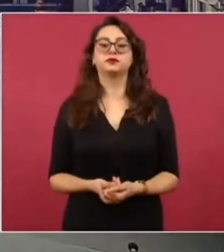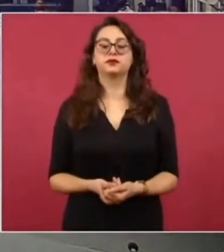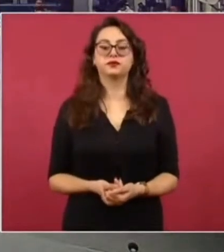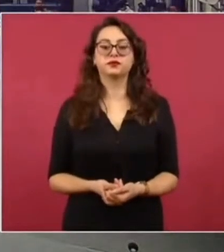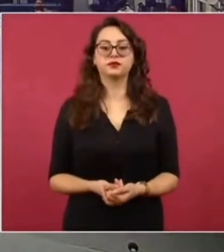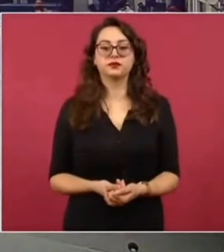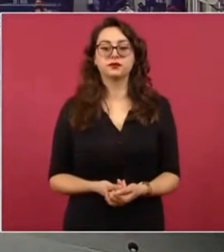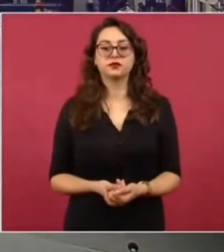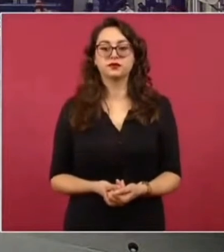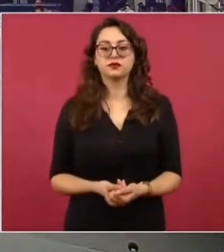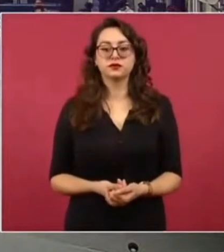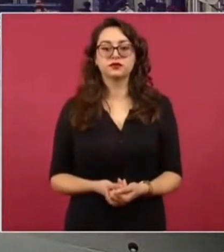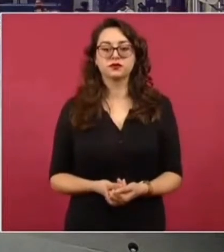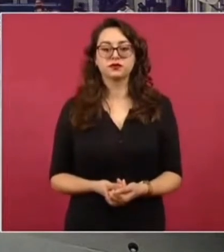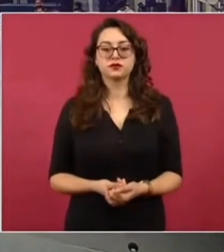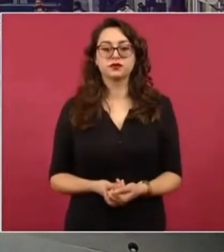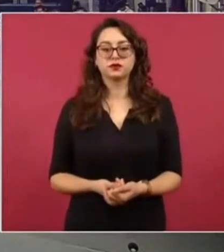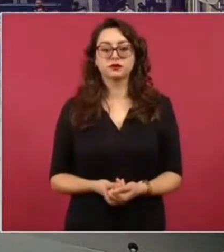Hoy,